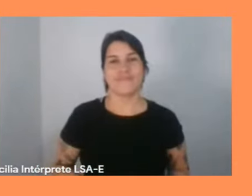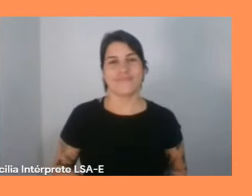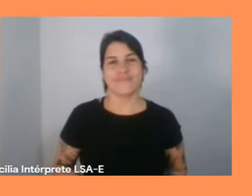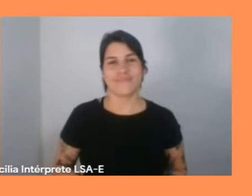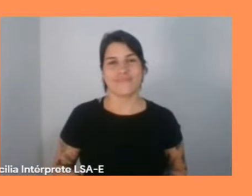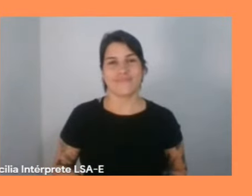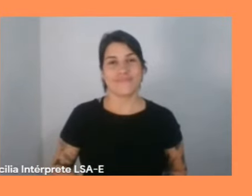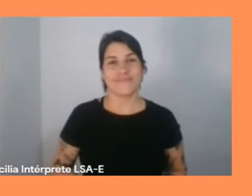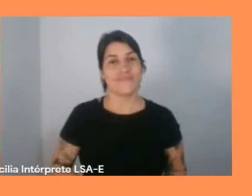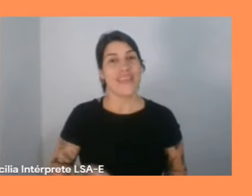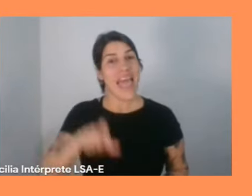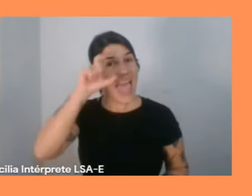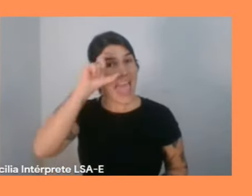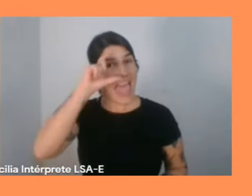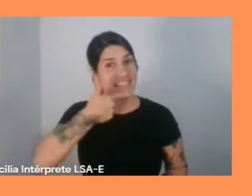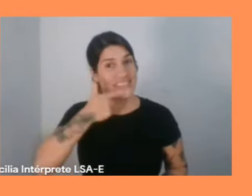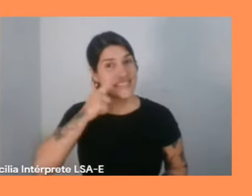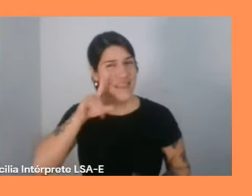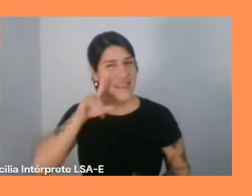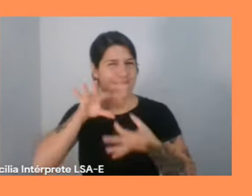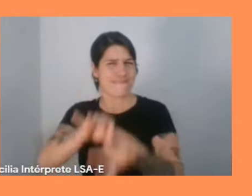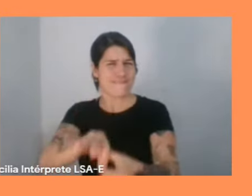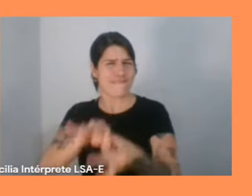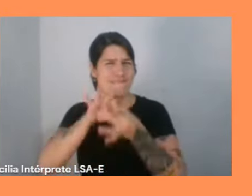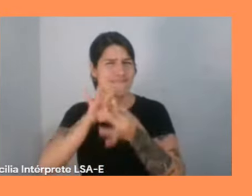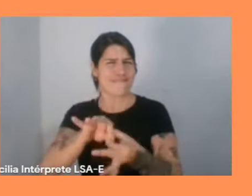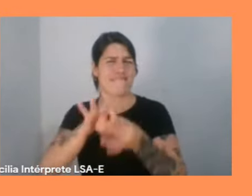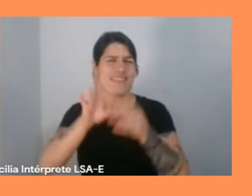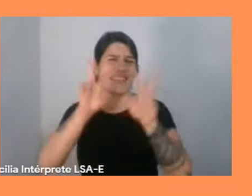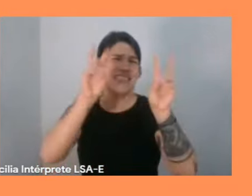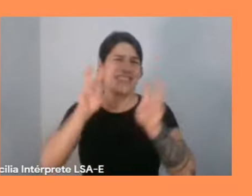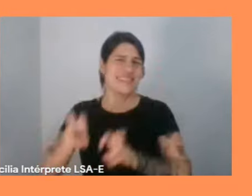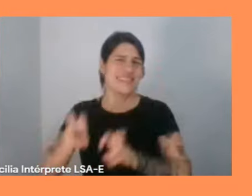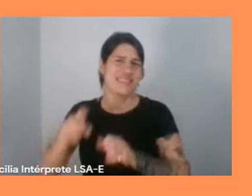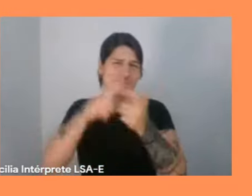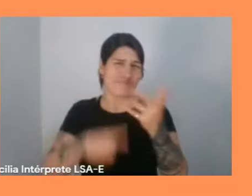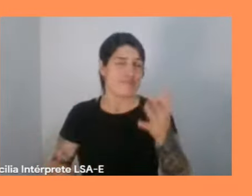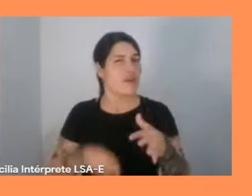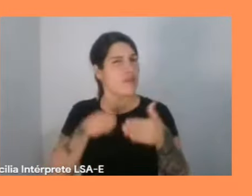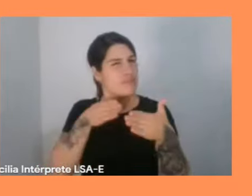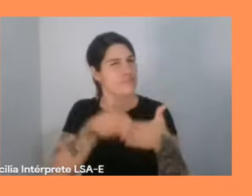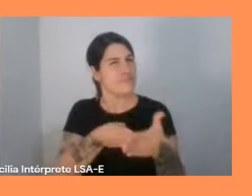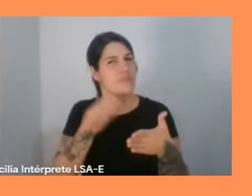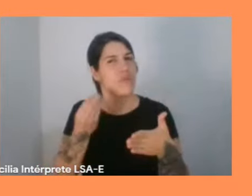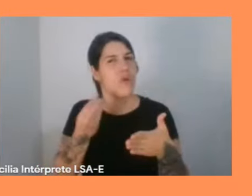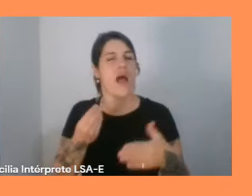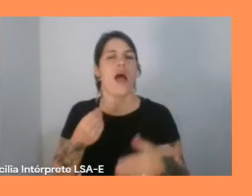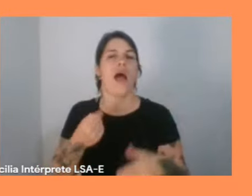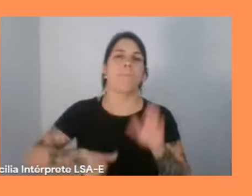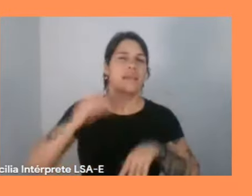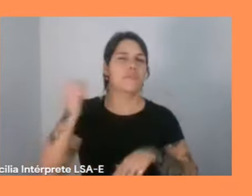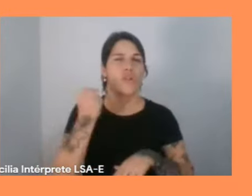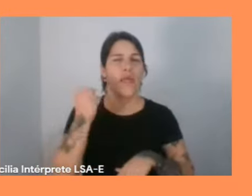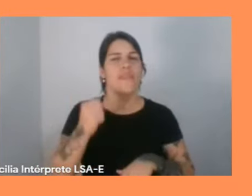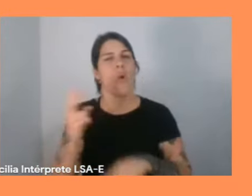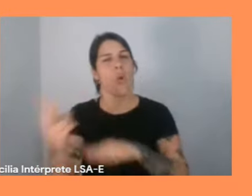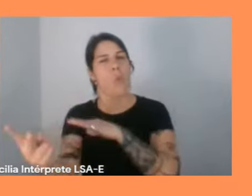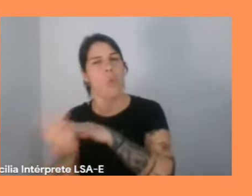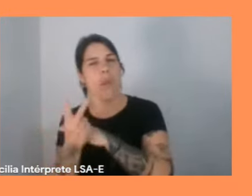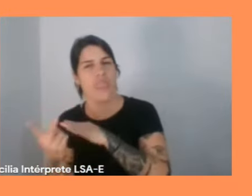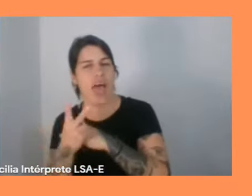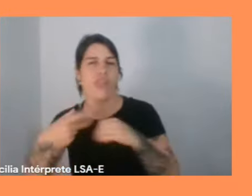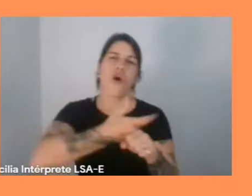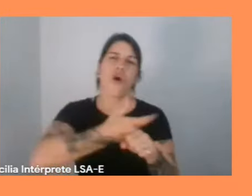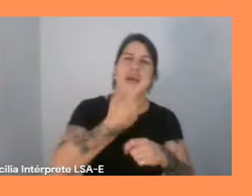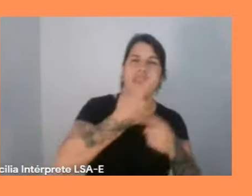trabaja desde sus ejes distintas formas de cuidado y la diversidad de familias, y fortalece el intercambio de